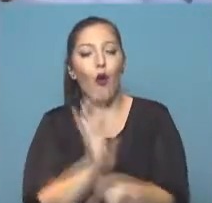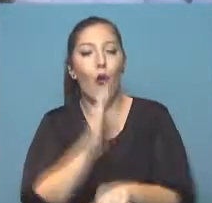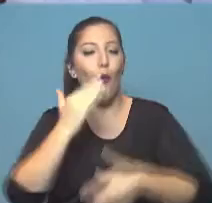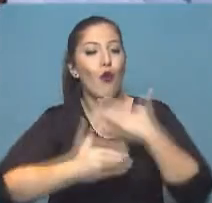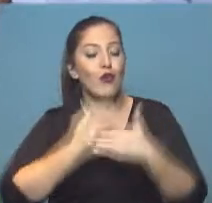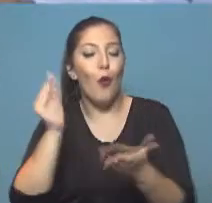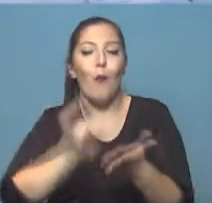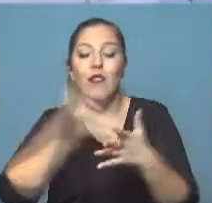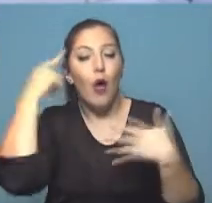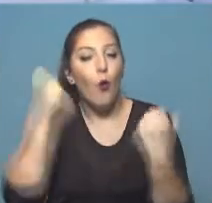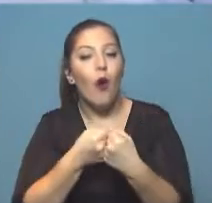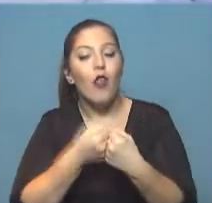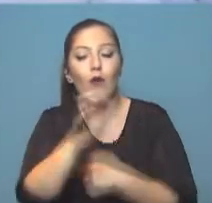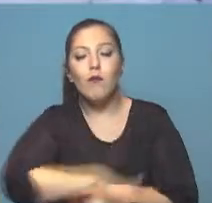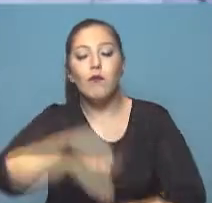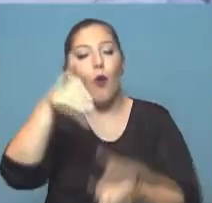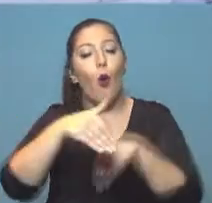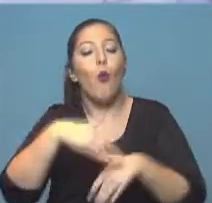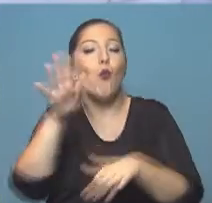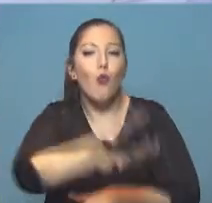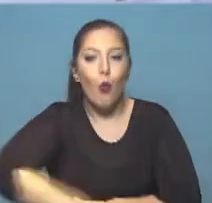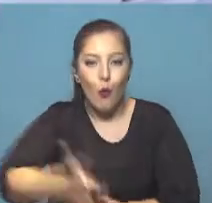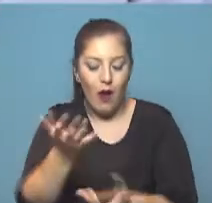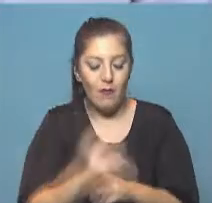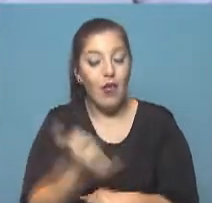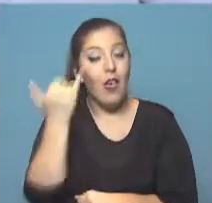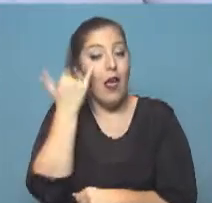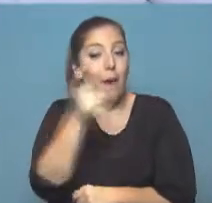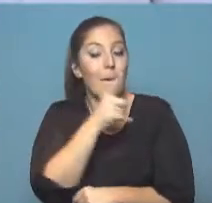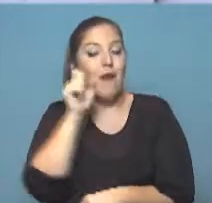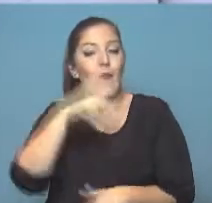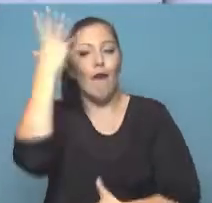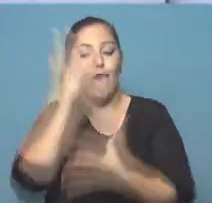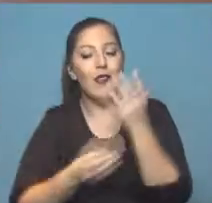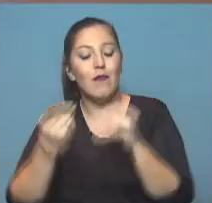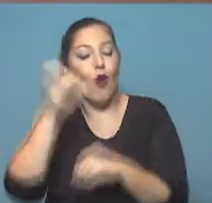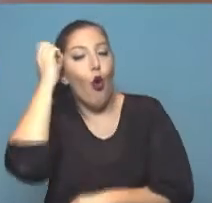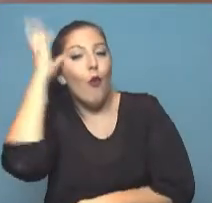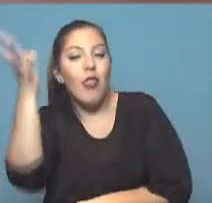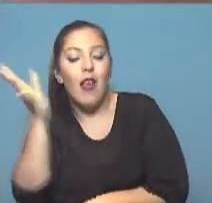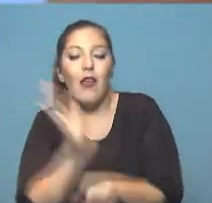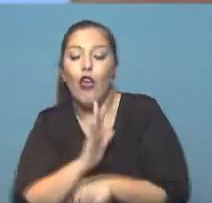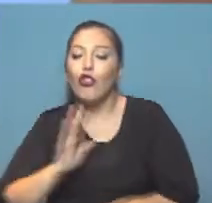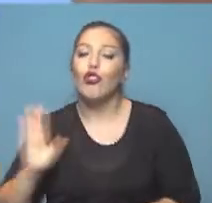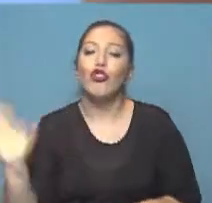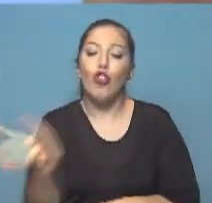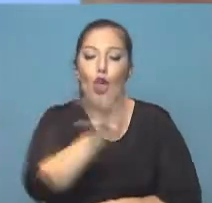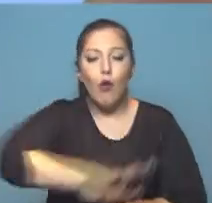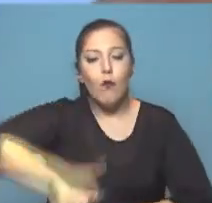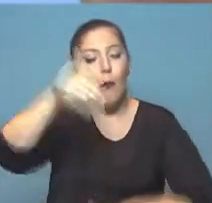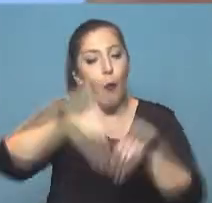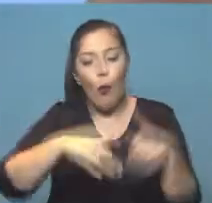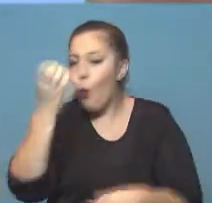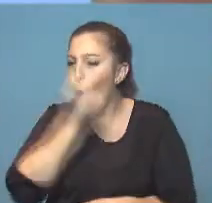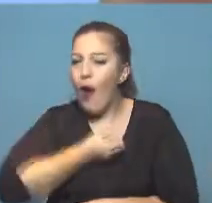más el acuerdo, una refrendación popular. Y creo que ahí comete el error de olvidarse que todo plebiscito, cualquier